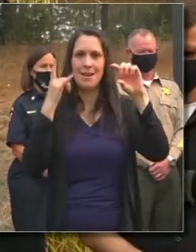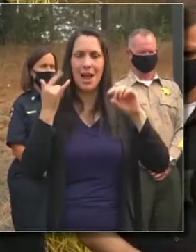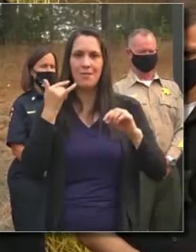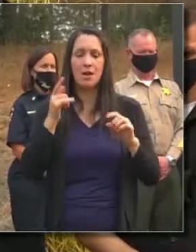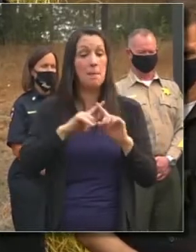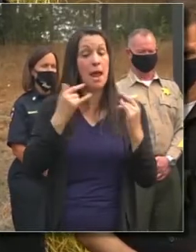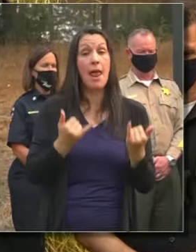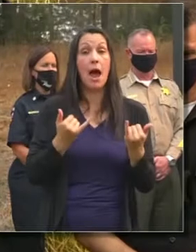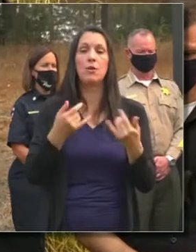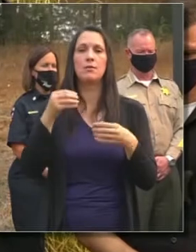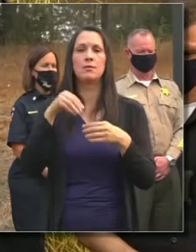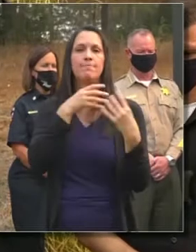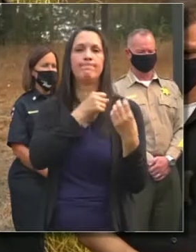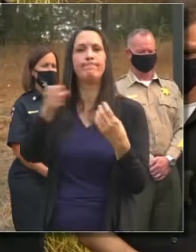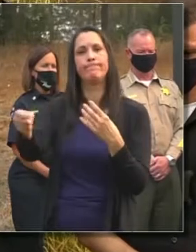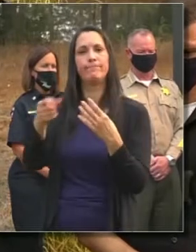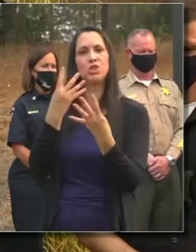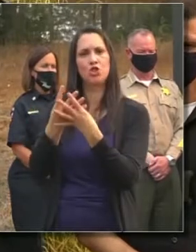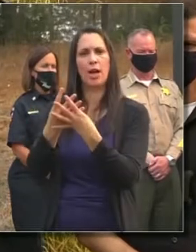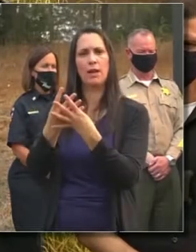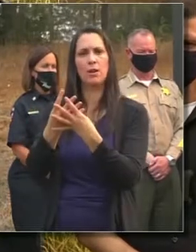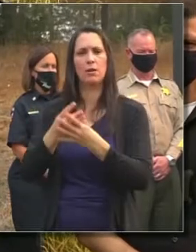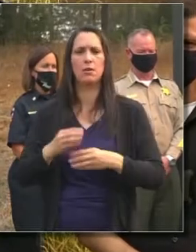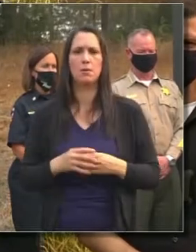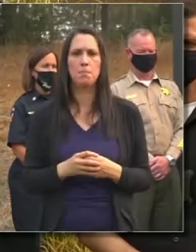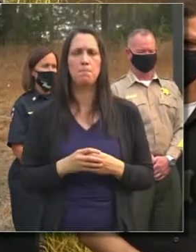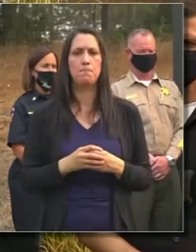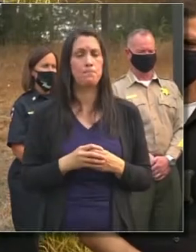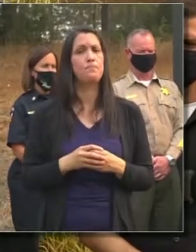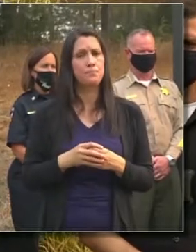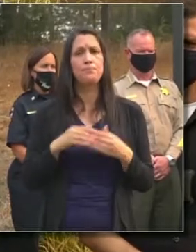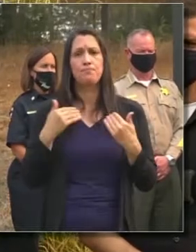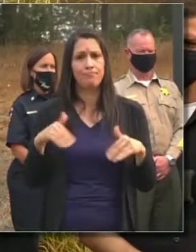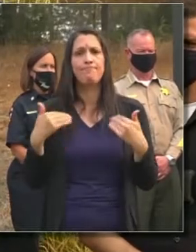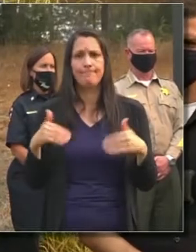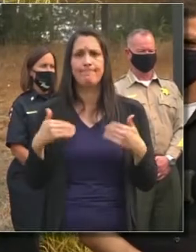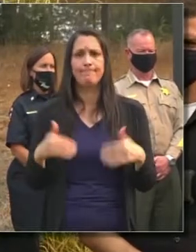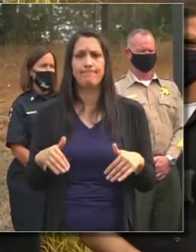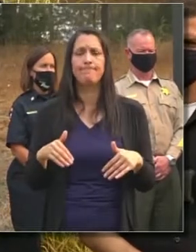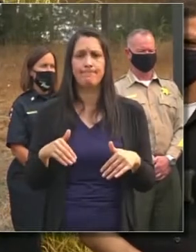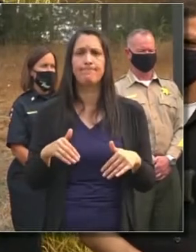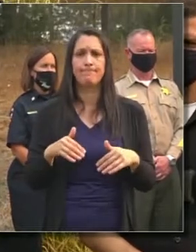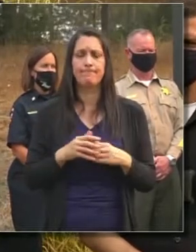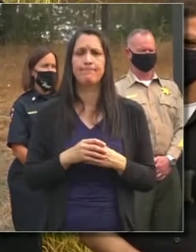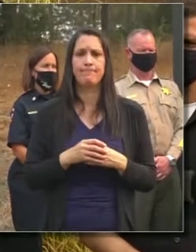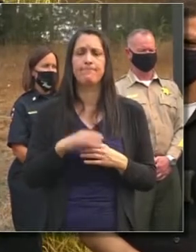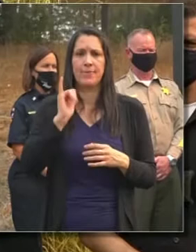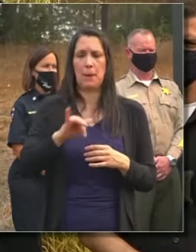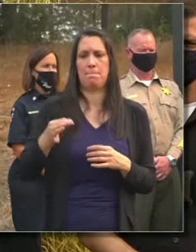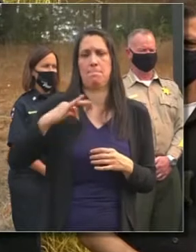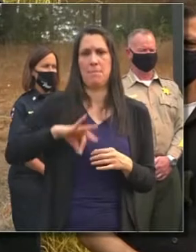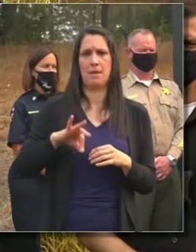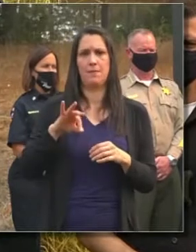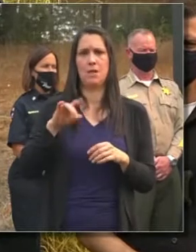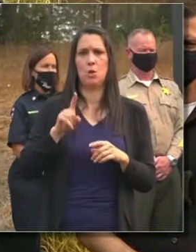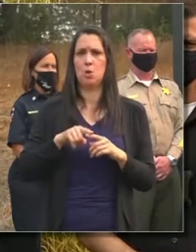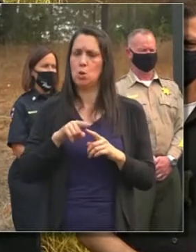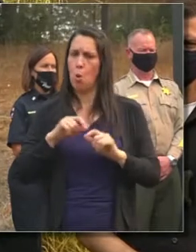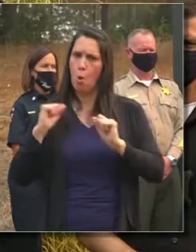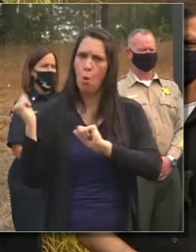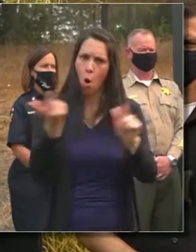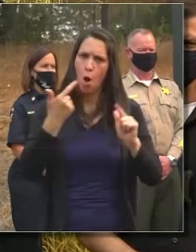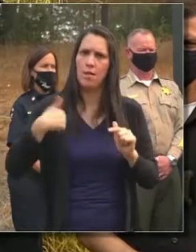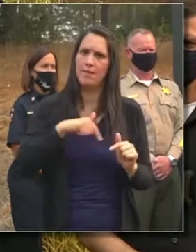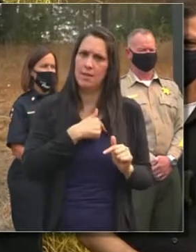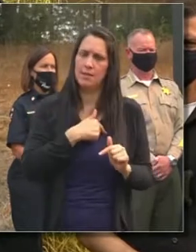68 que ellos ya no están en la calle haciendo ese cometiendo ese crimen eso es es un gran beneficio por supuesto para